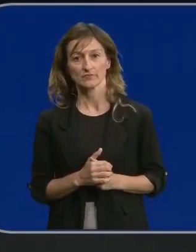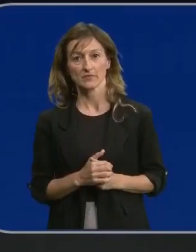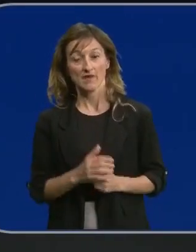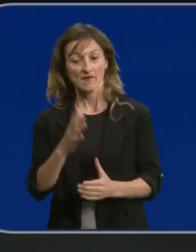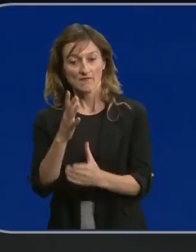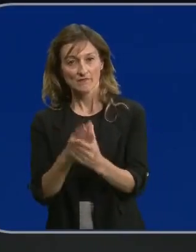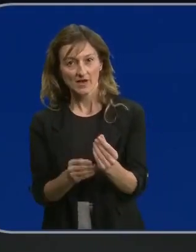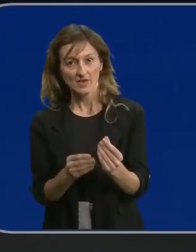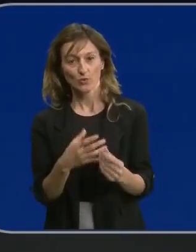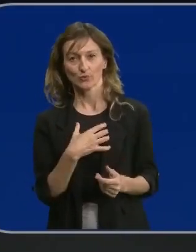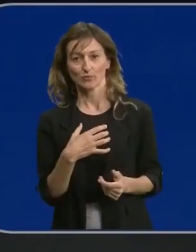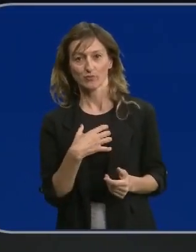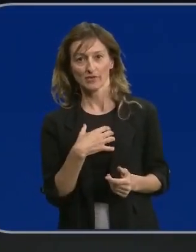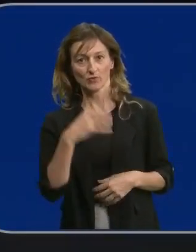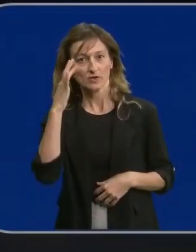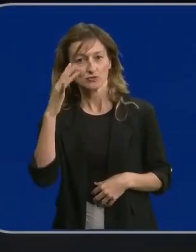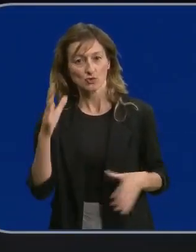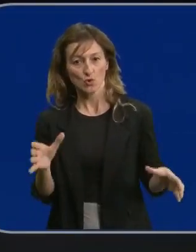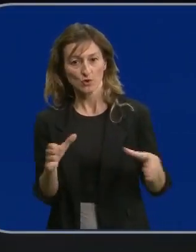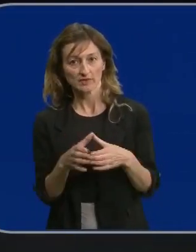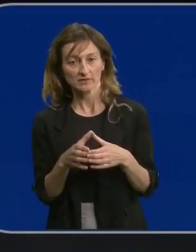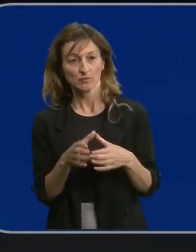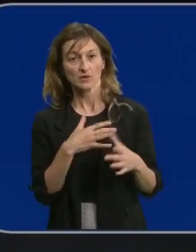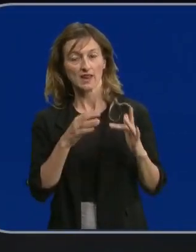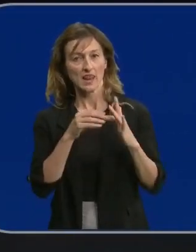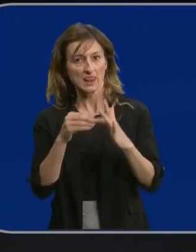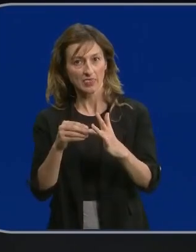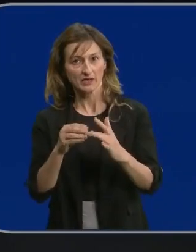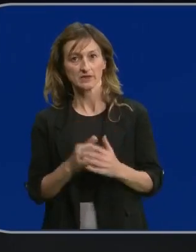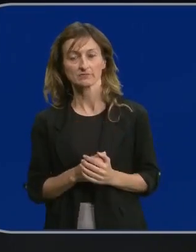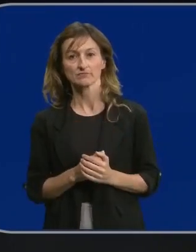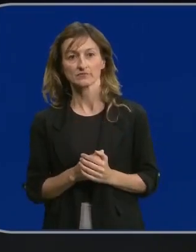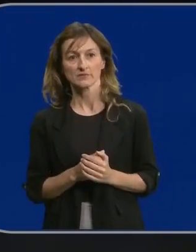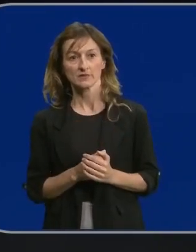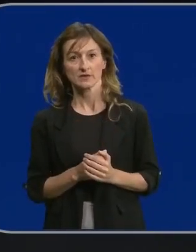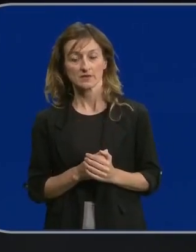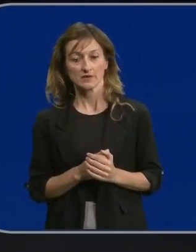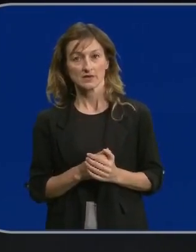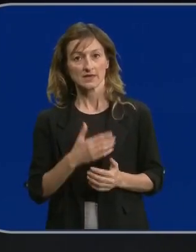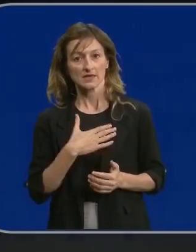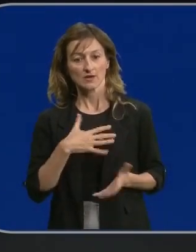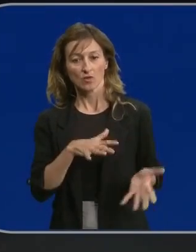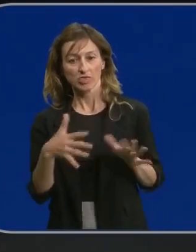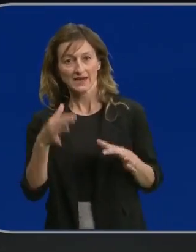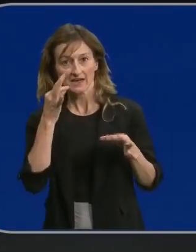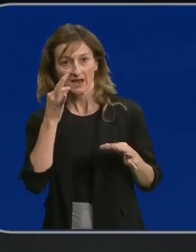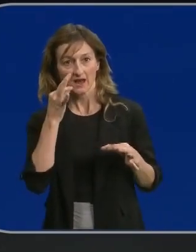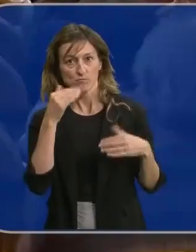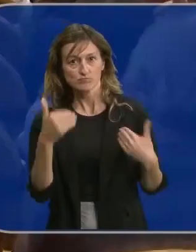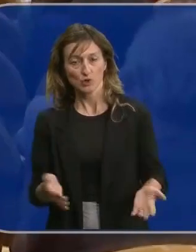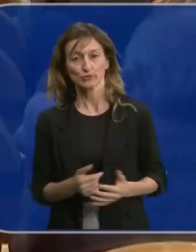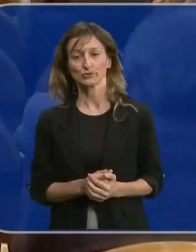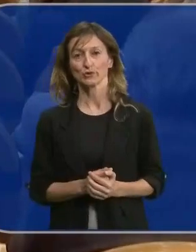fallar a la ilusión colectiva voy a liderar para que esto sea una realidad cuanto